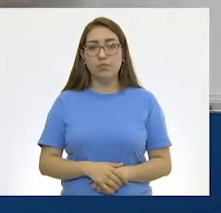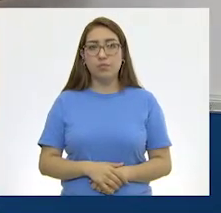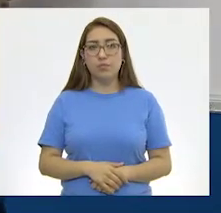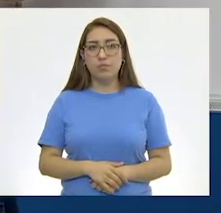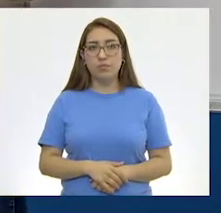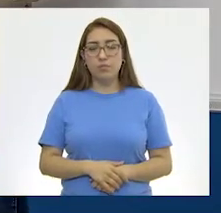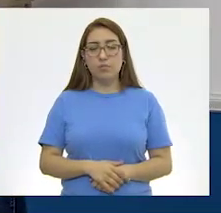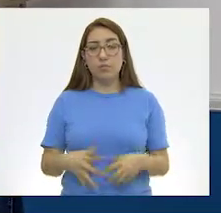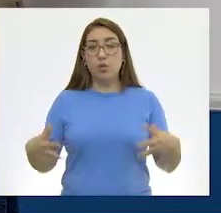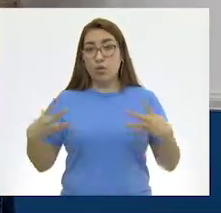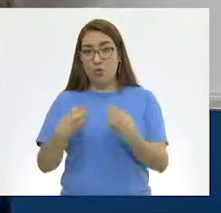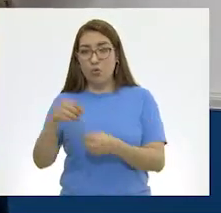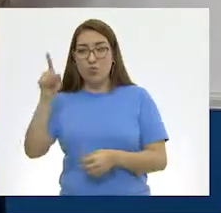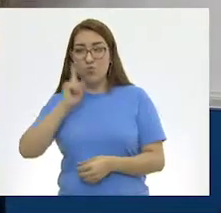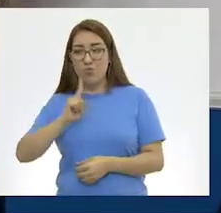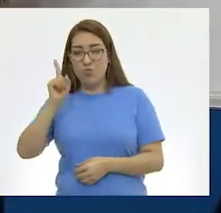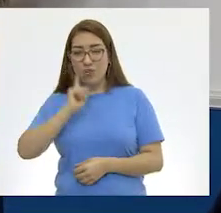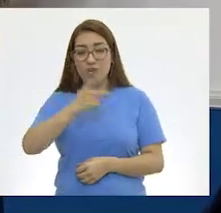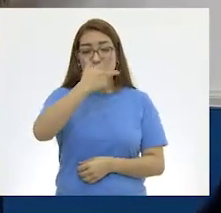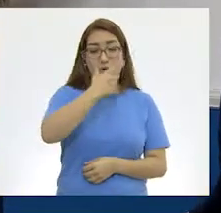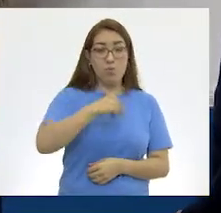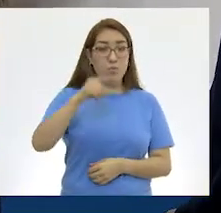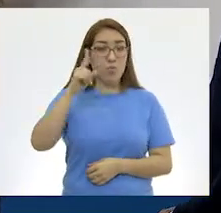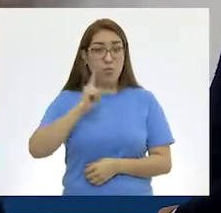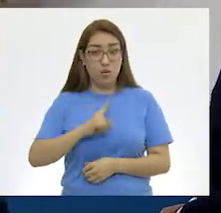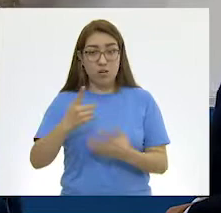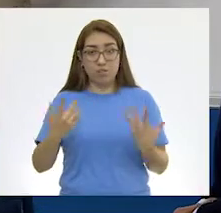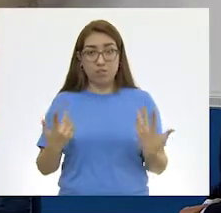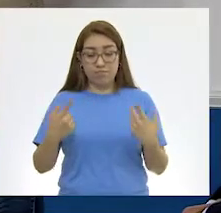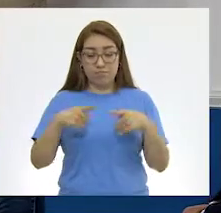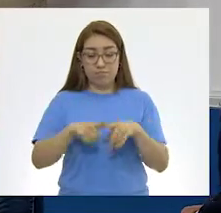con las femeninas.